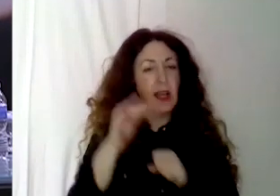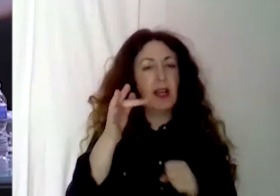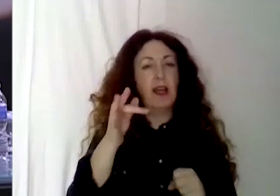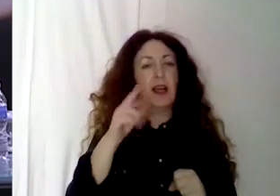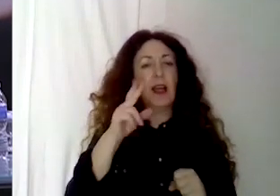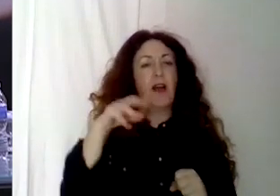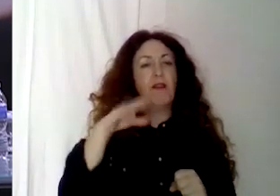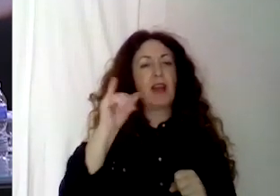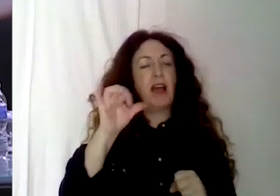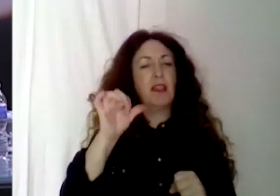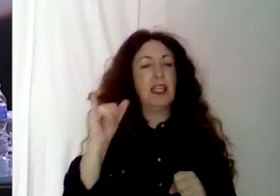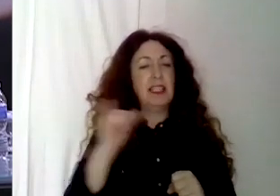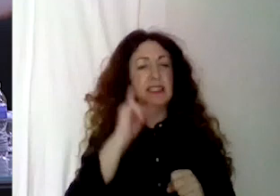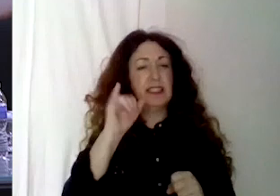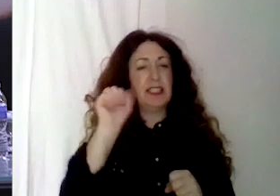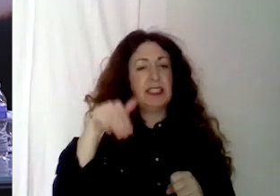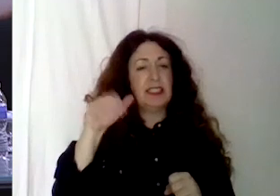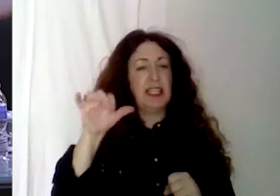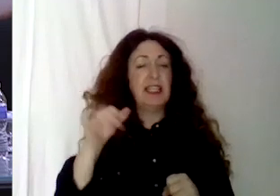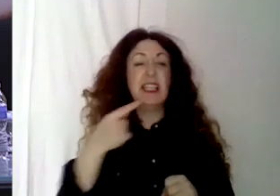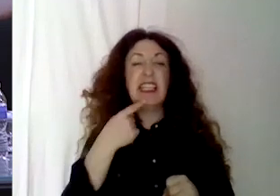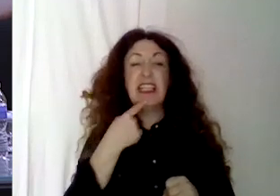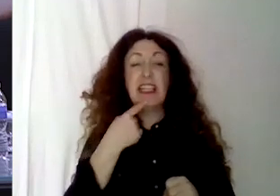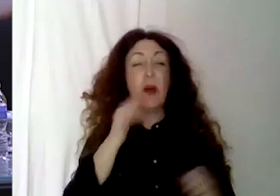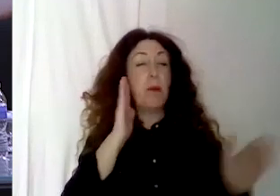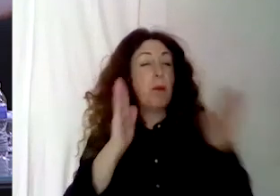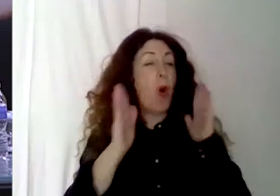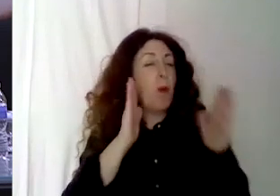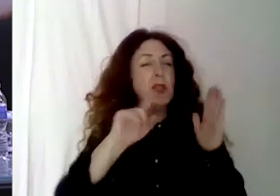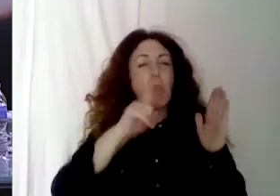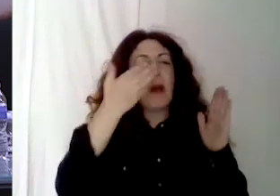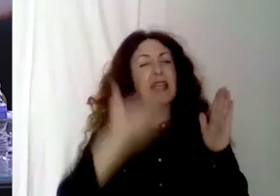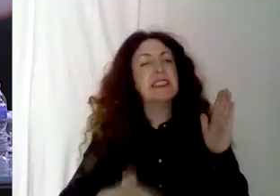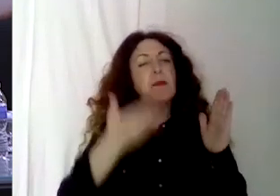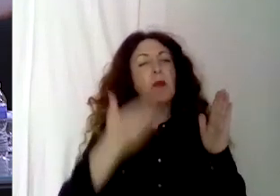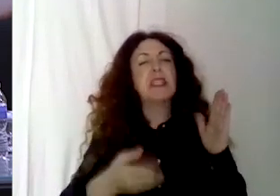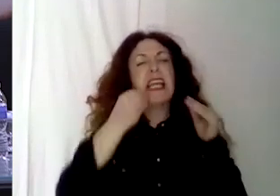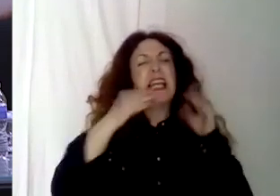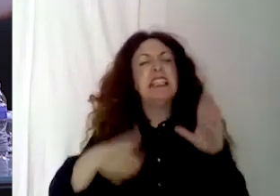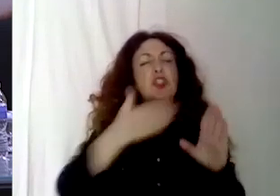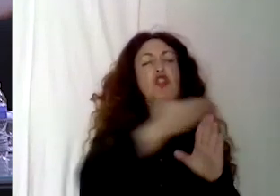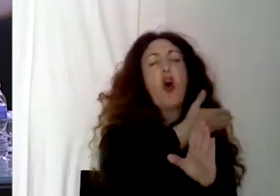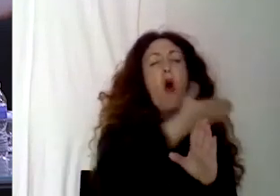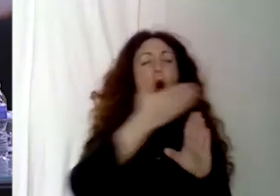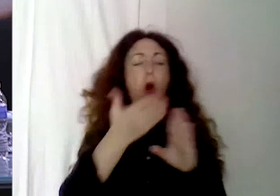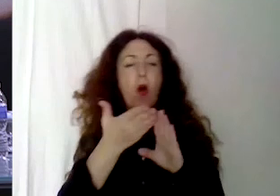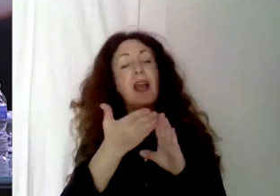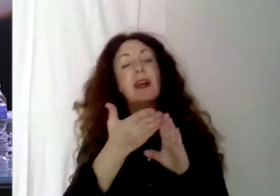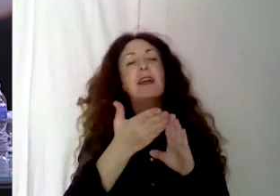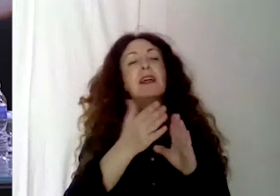la historia del ser humano que el tránsito del siglo XVI al XVII. Y él tenía razón. Lo